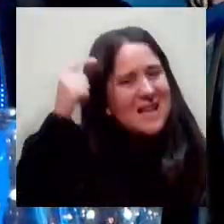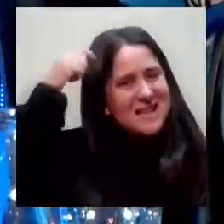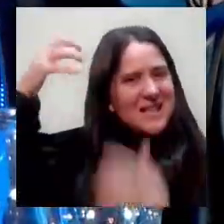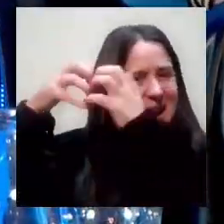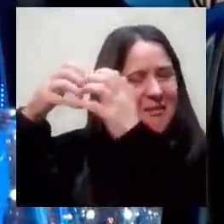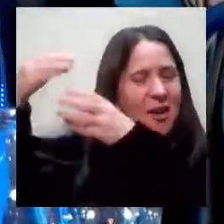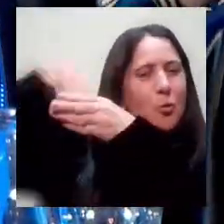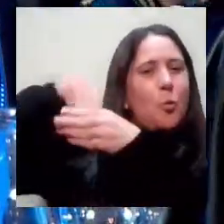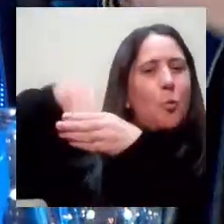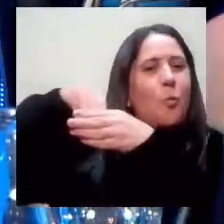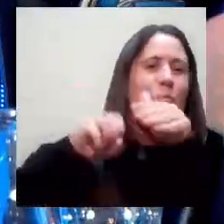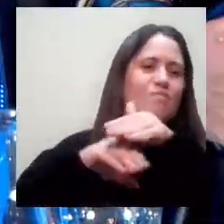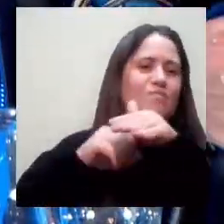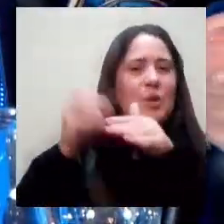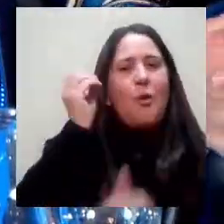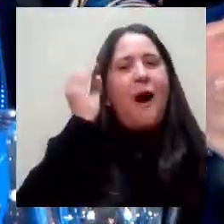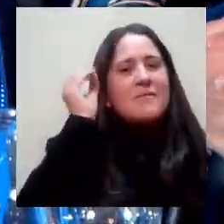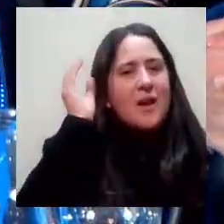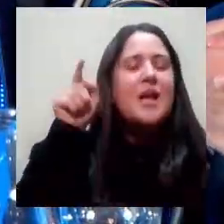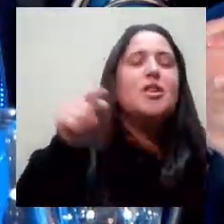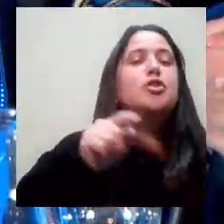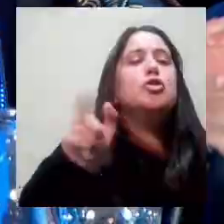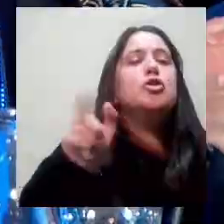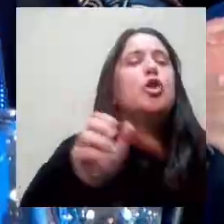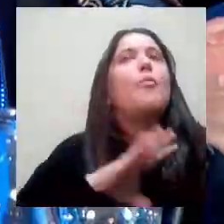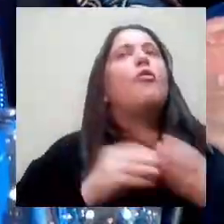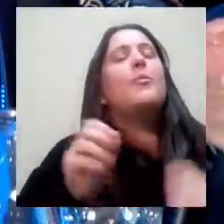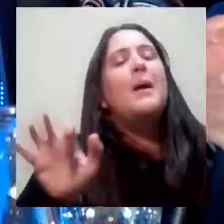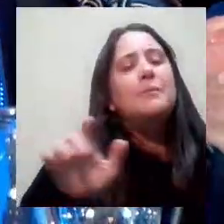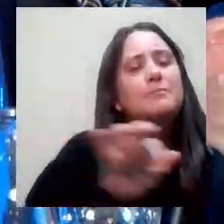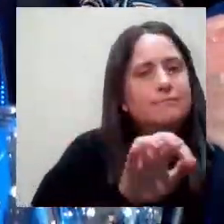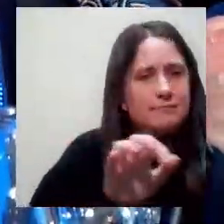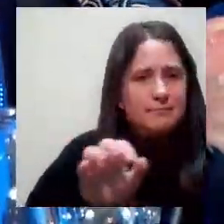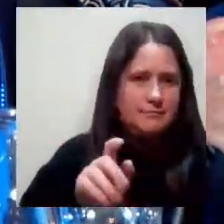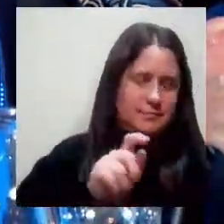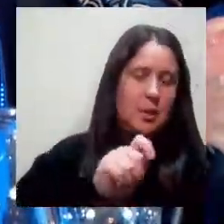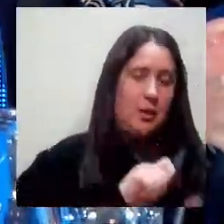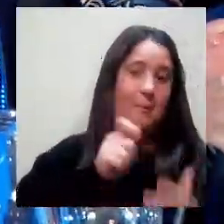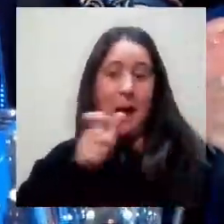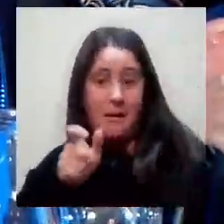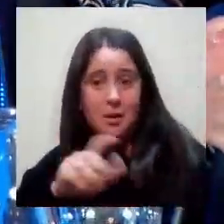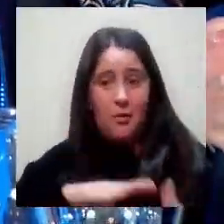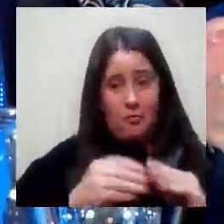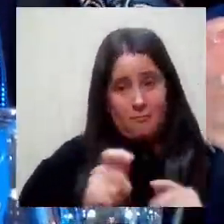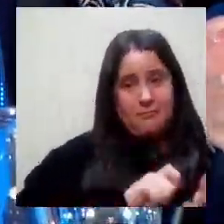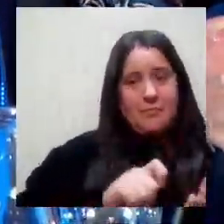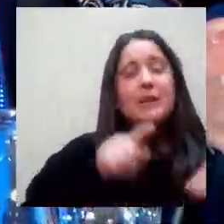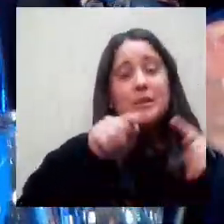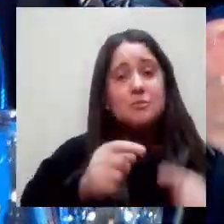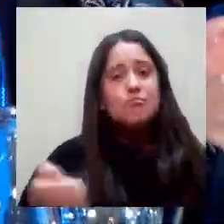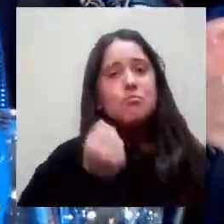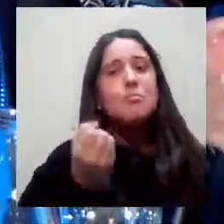de manera abstracta la forma escrita de las palabras. ¿Y por qué esto es importante? Porque ese